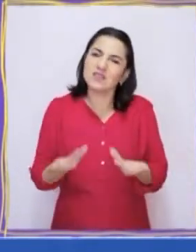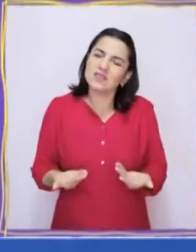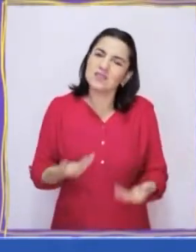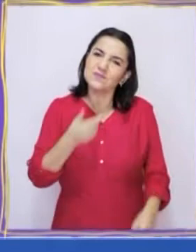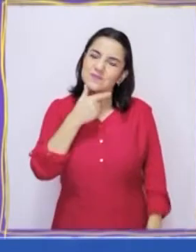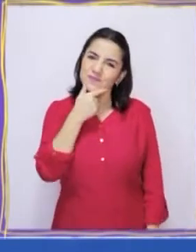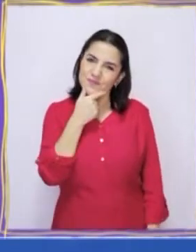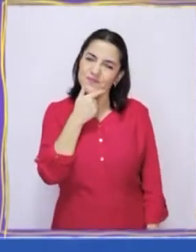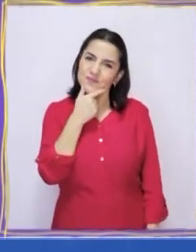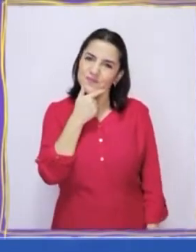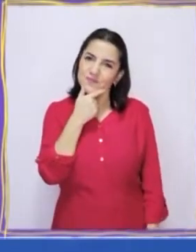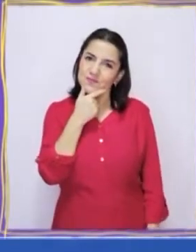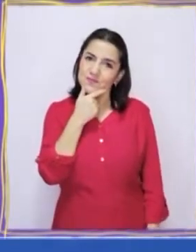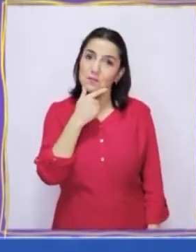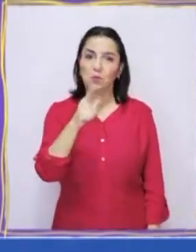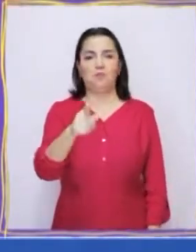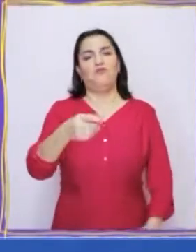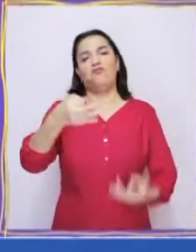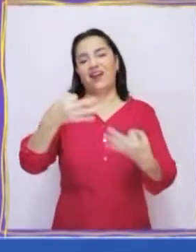podemos hacerlo?